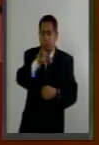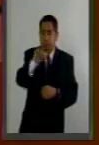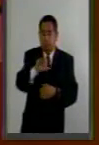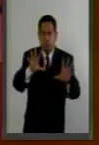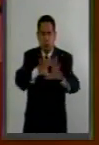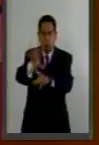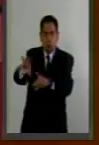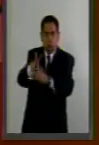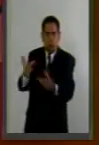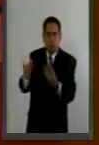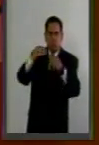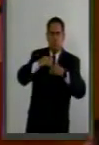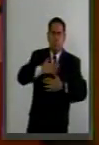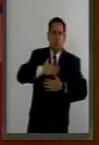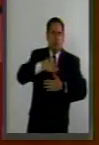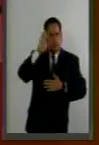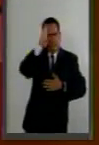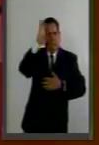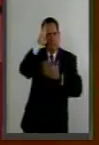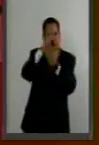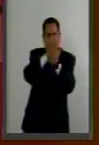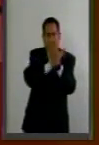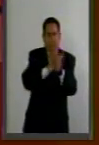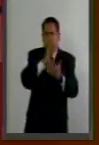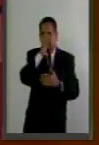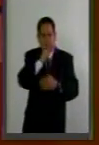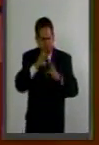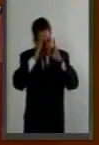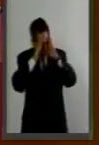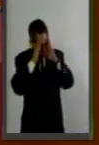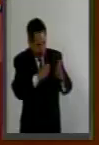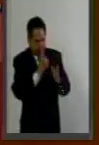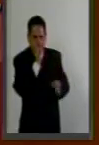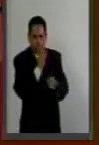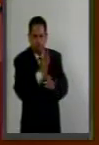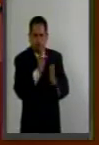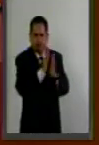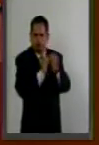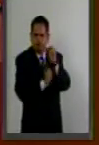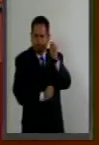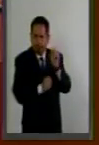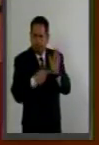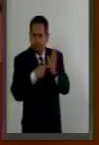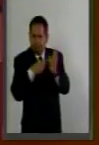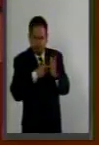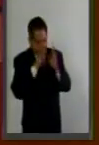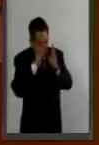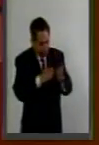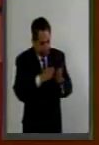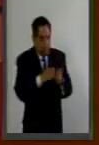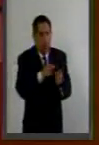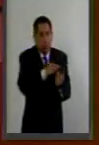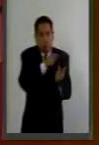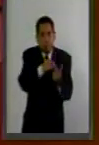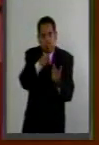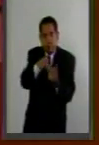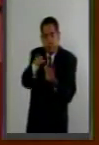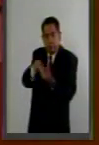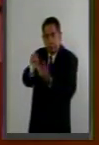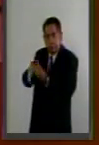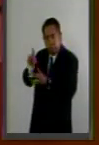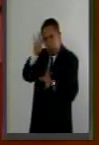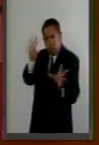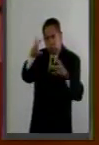muy compleja que no permite que se aboque por completo a la jurisdicción de